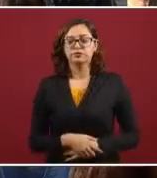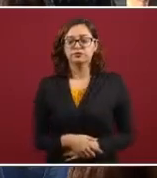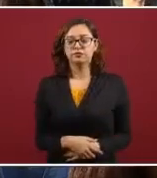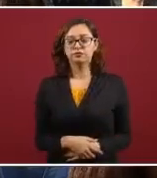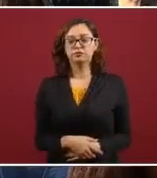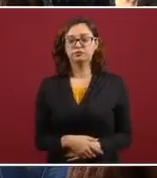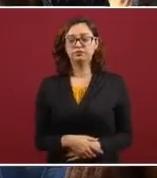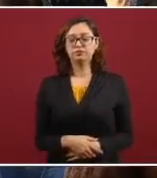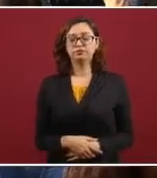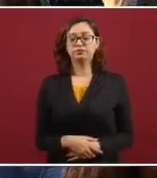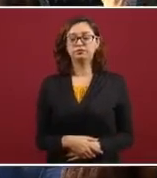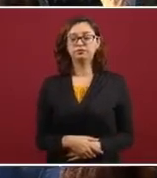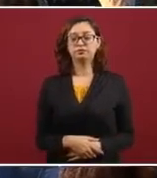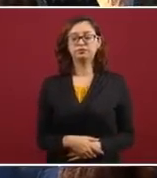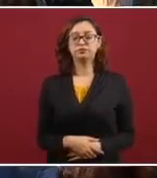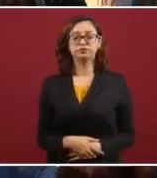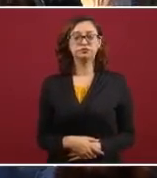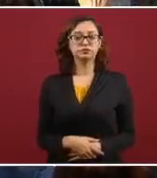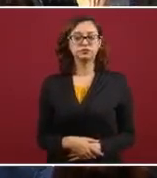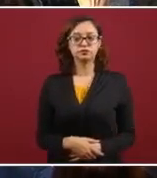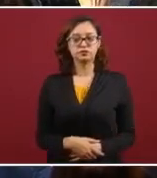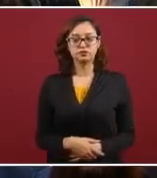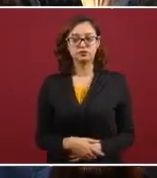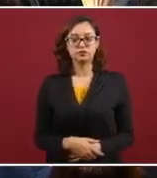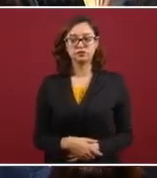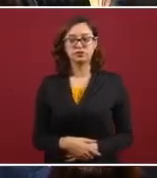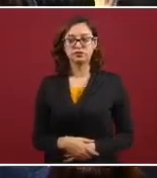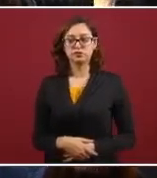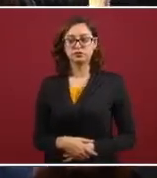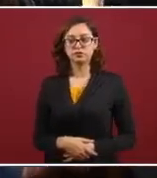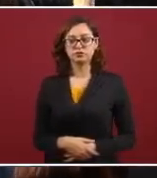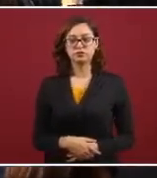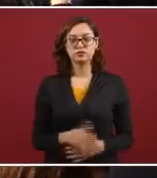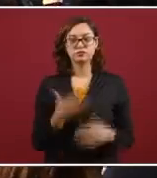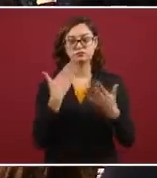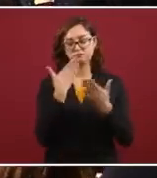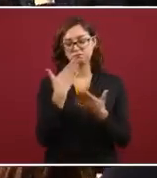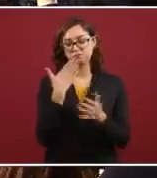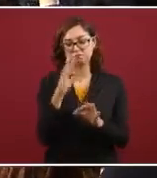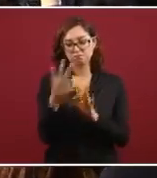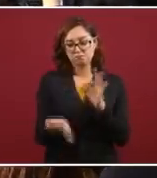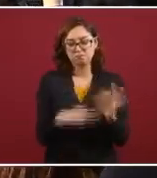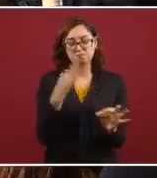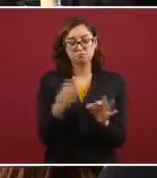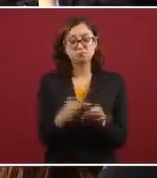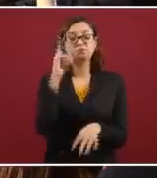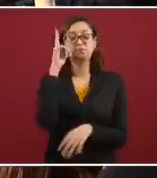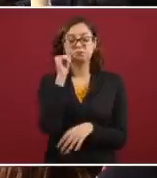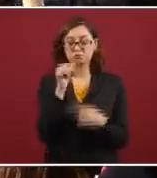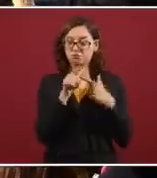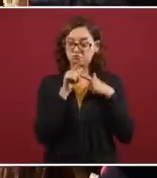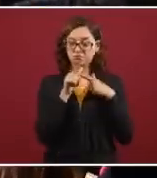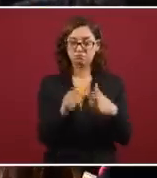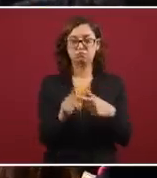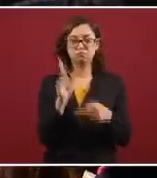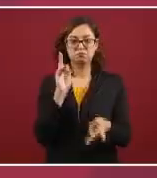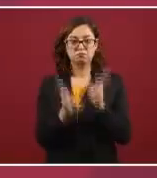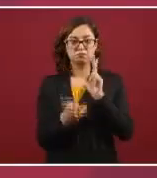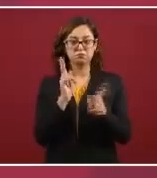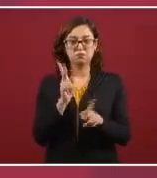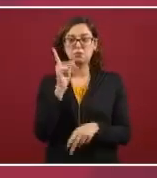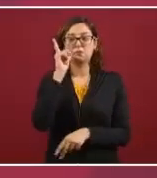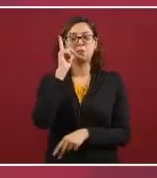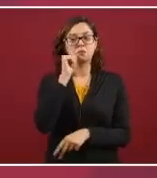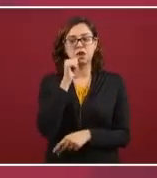Bueno, pues vamos a dejarlo hasta aquí. Mañana le seguimos. Mañana ya no van a